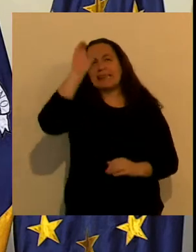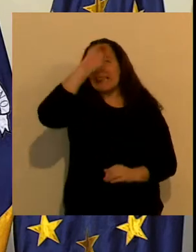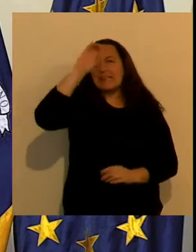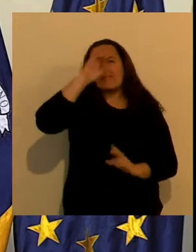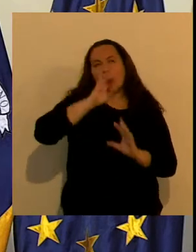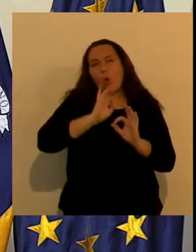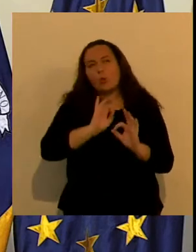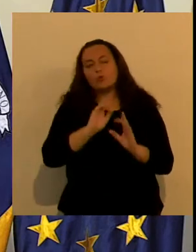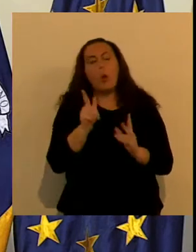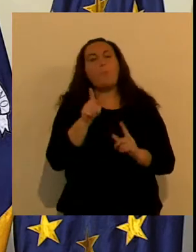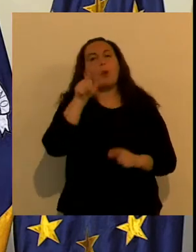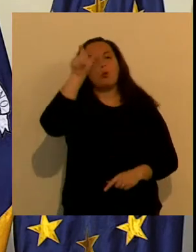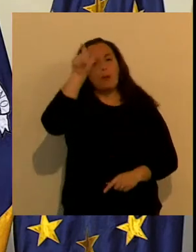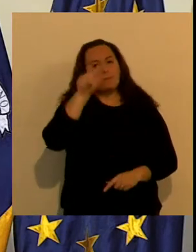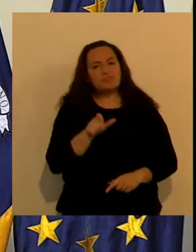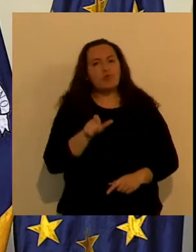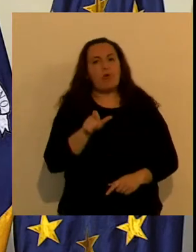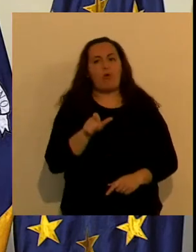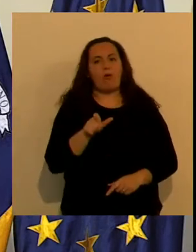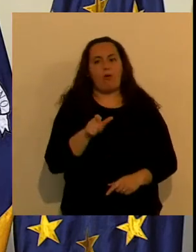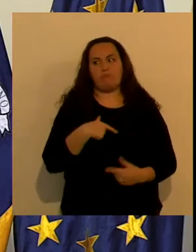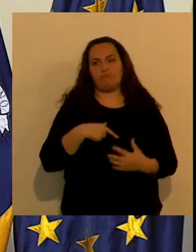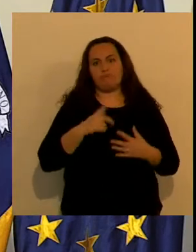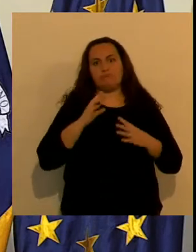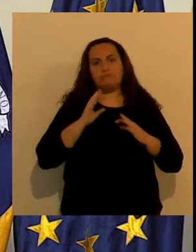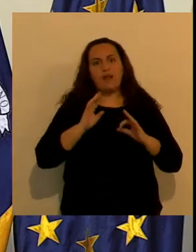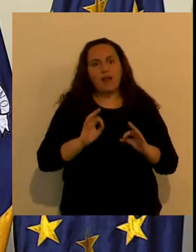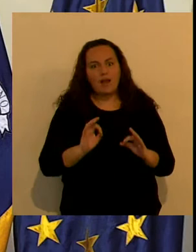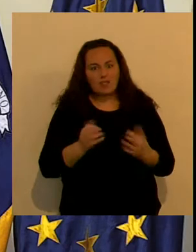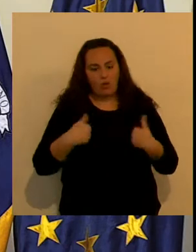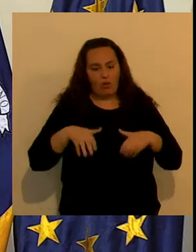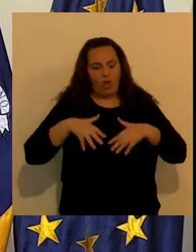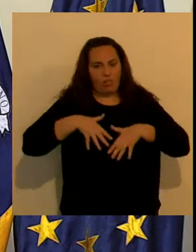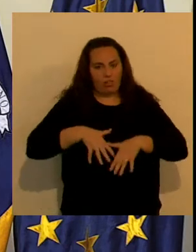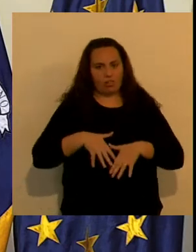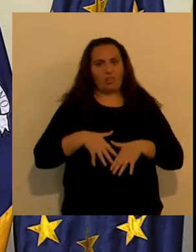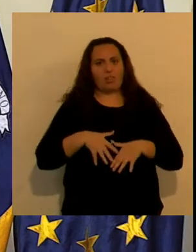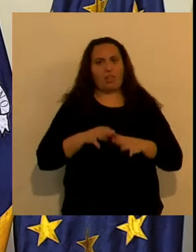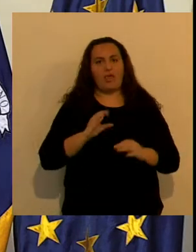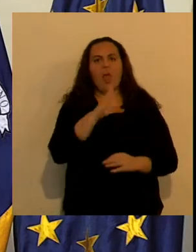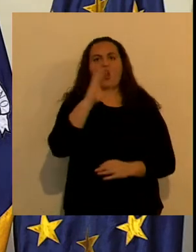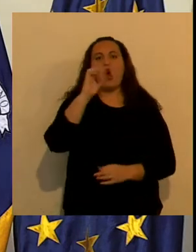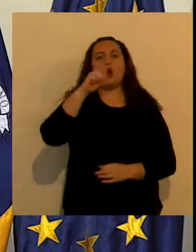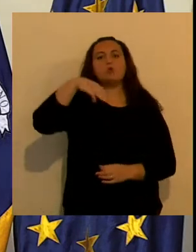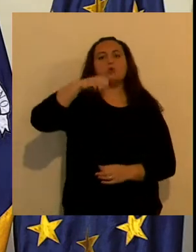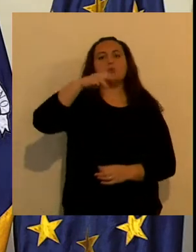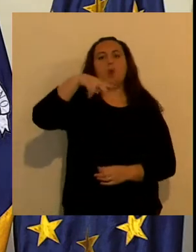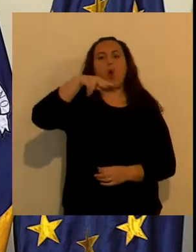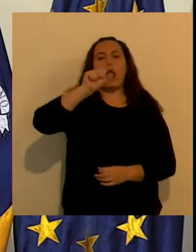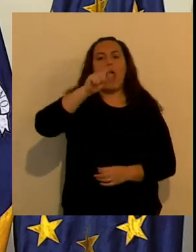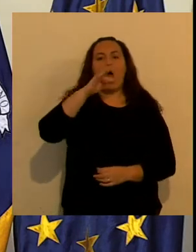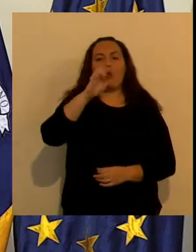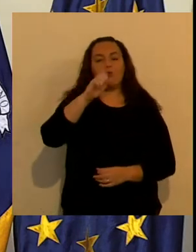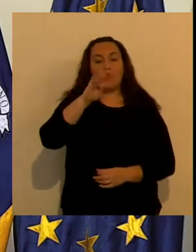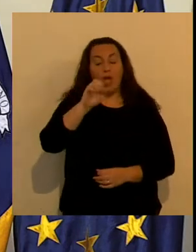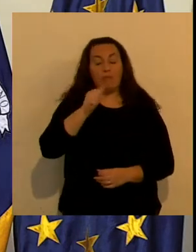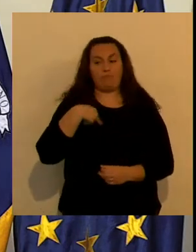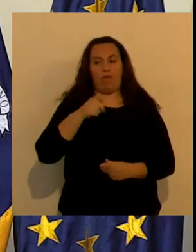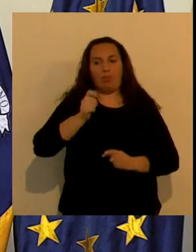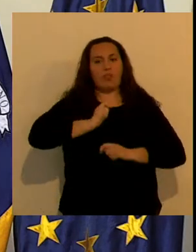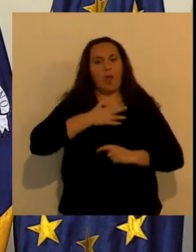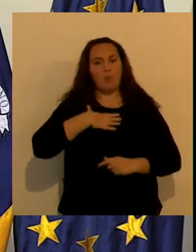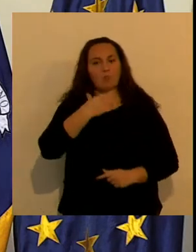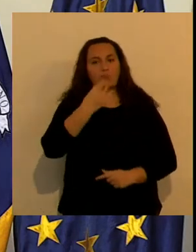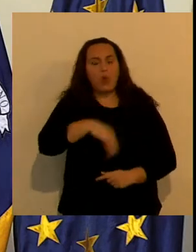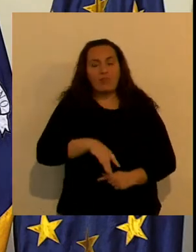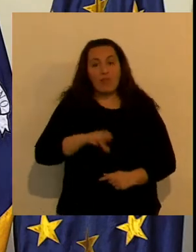que con el riesgo que asumió como cosmonauta, pues aportó la posibilidad de ampliar